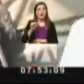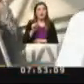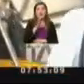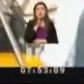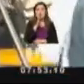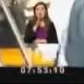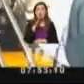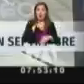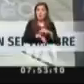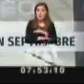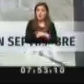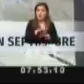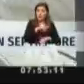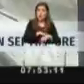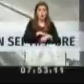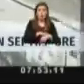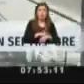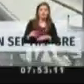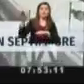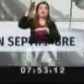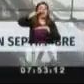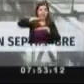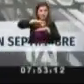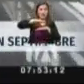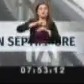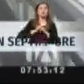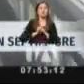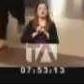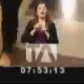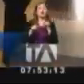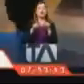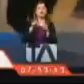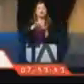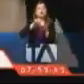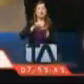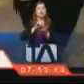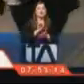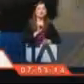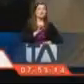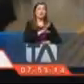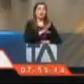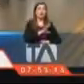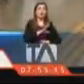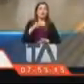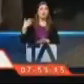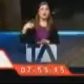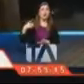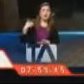siempre en superficie. Dentro de la región, en ciudades como Santiago, Buenos Aires y Lima, las